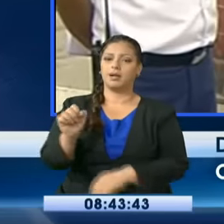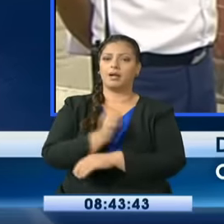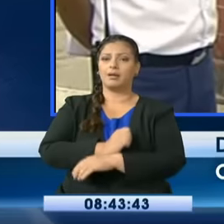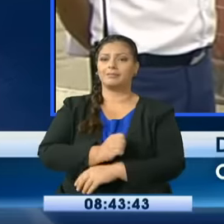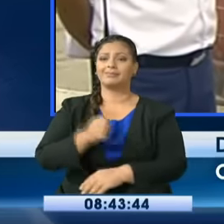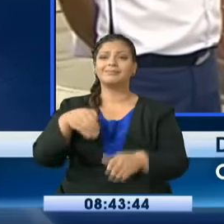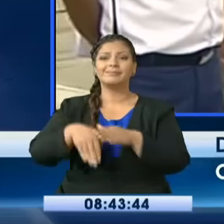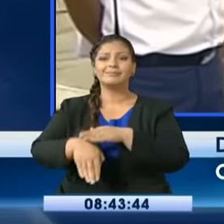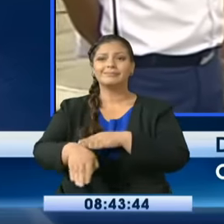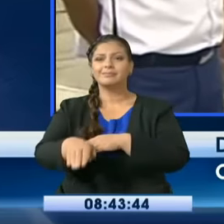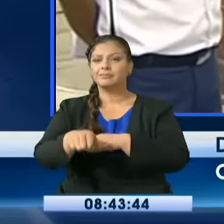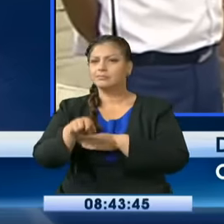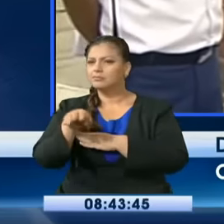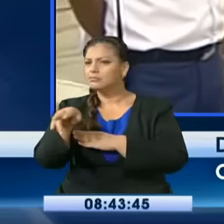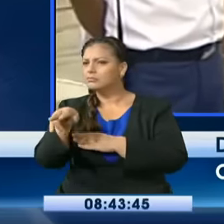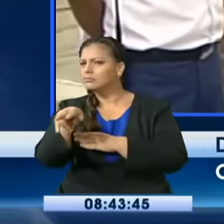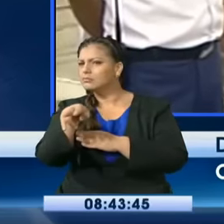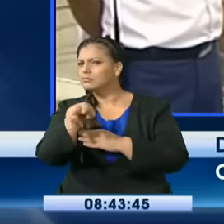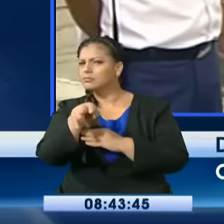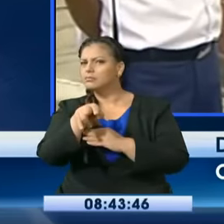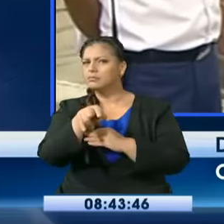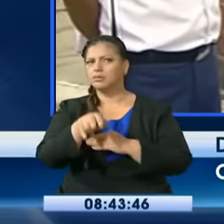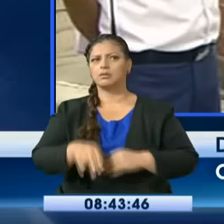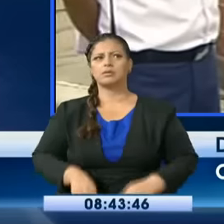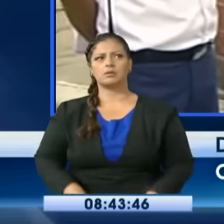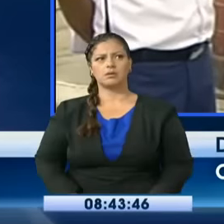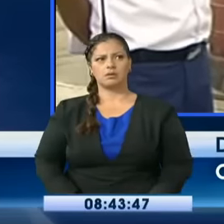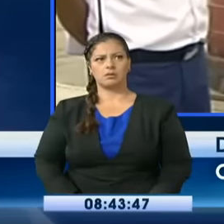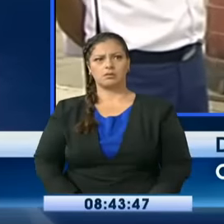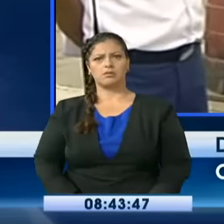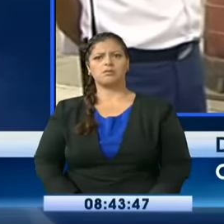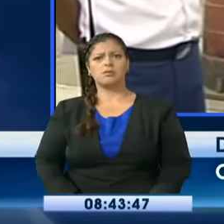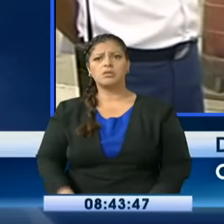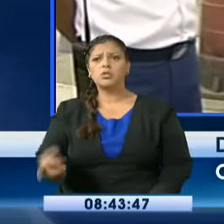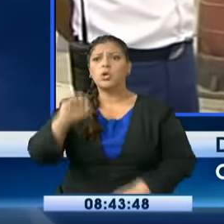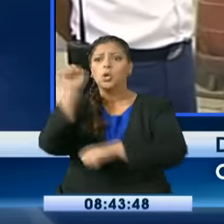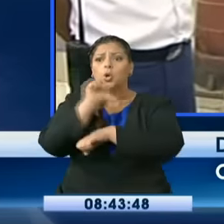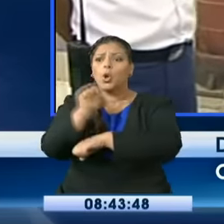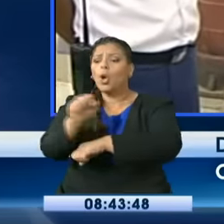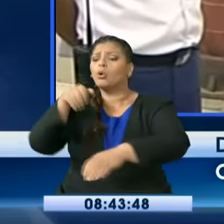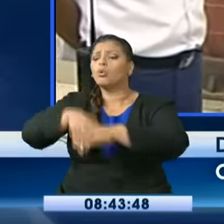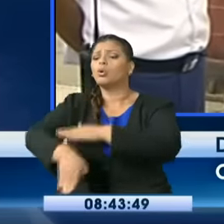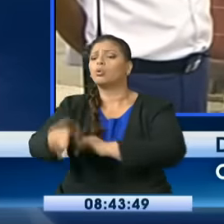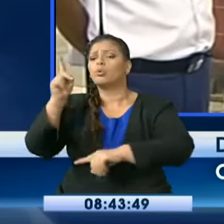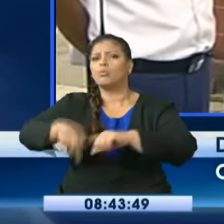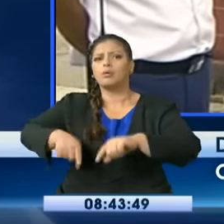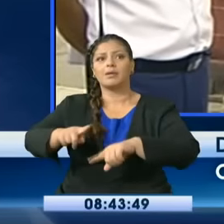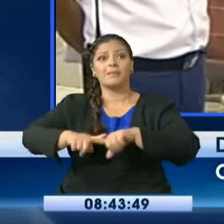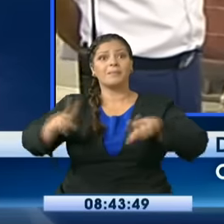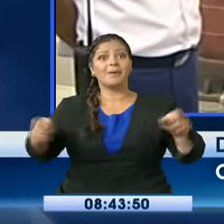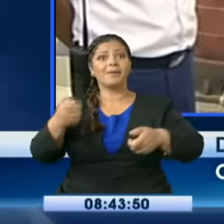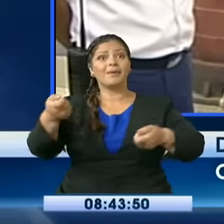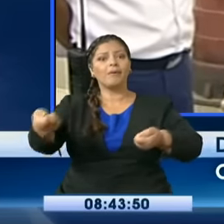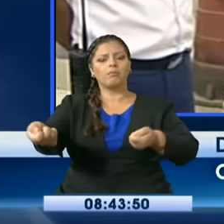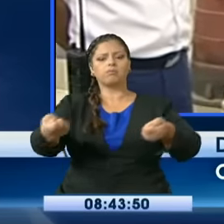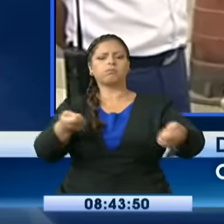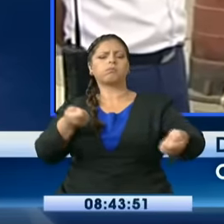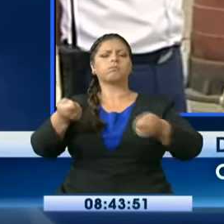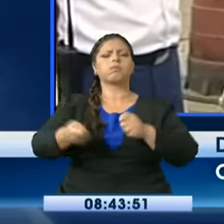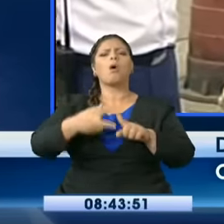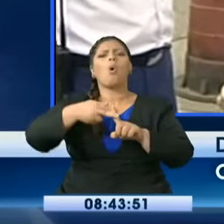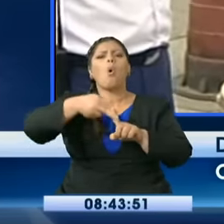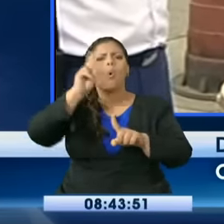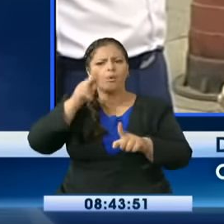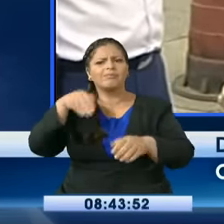contactamos también que sí puede ingresar libremente el camión de Coca-Cola y diferentes marcas de bebidas, de